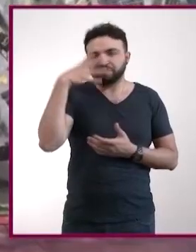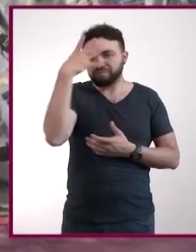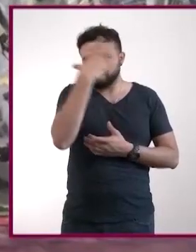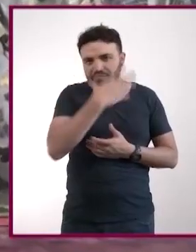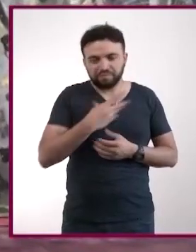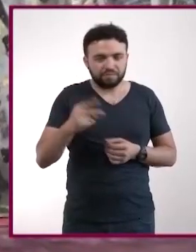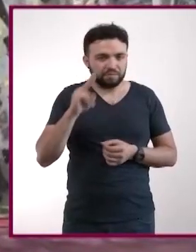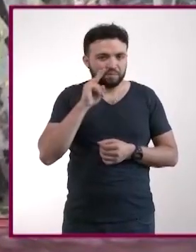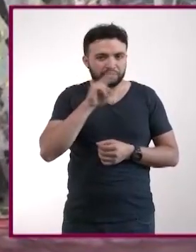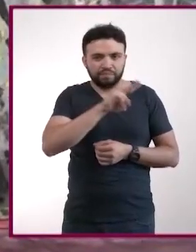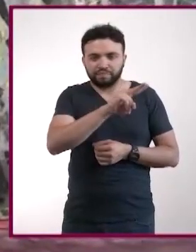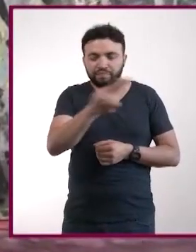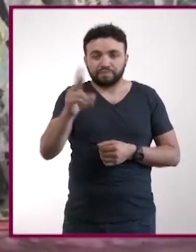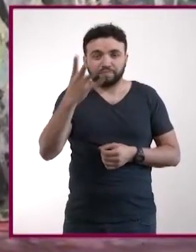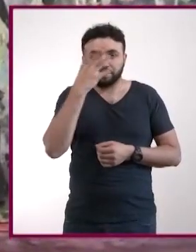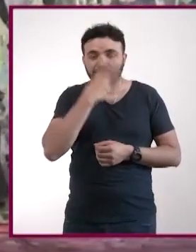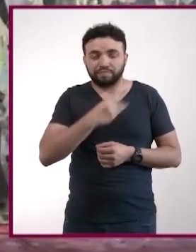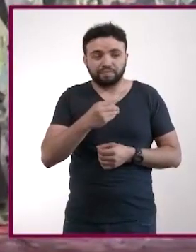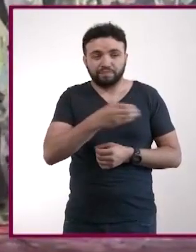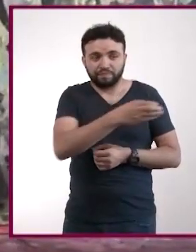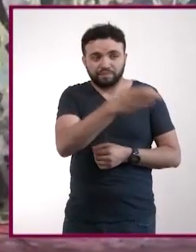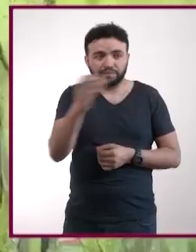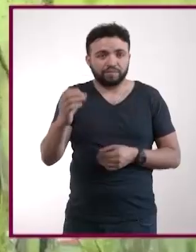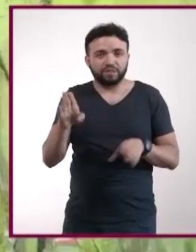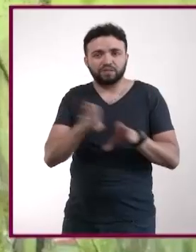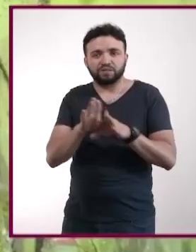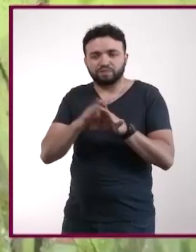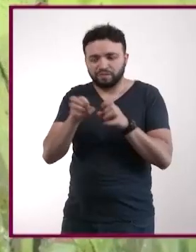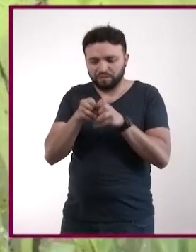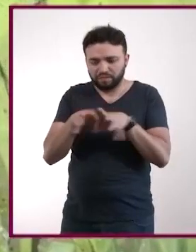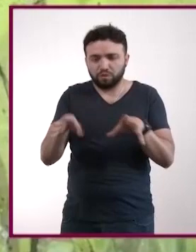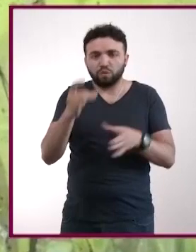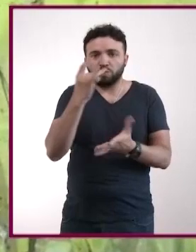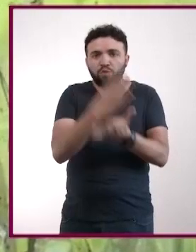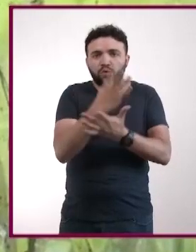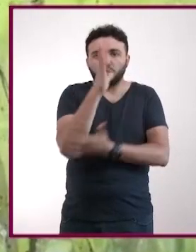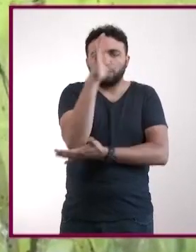¿no? Y lo intrincado en las raíces y que un solo árbol pueda,